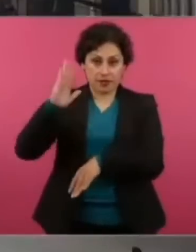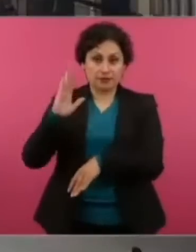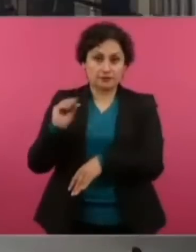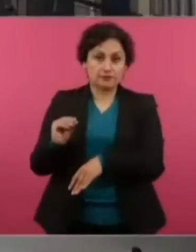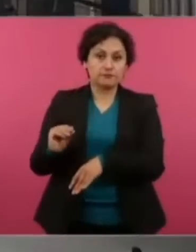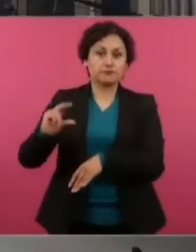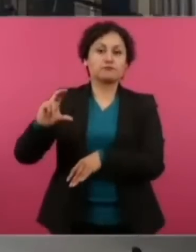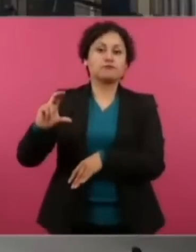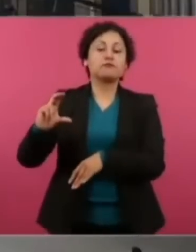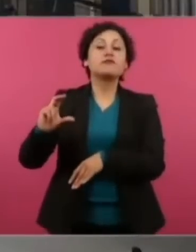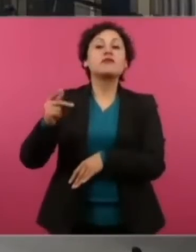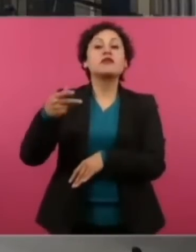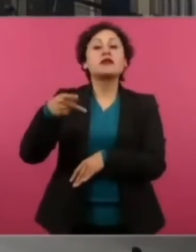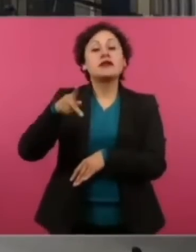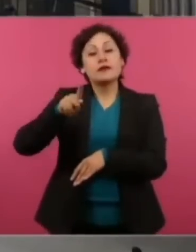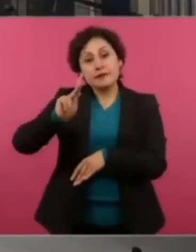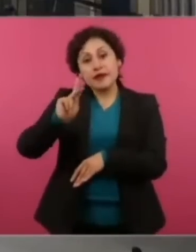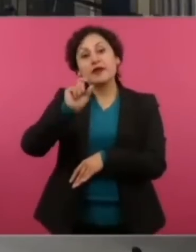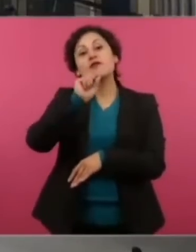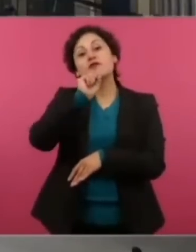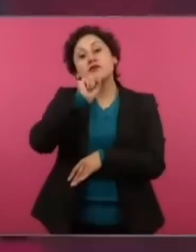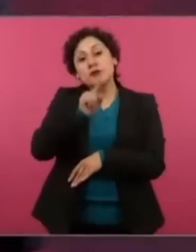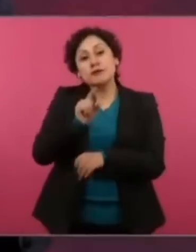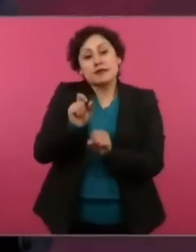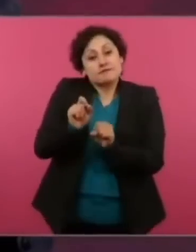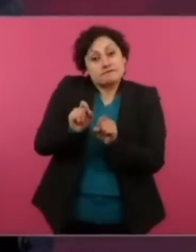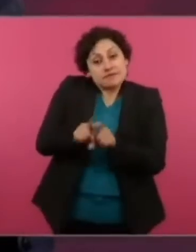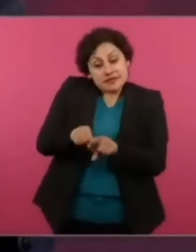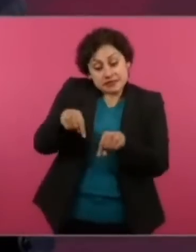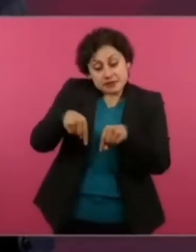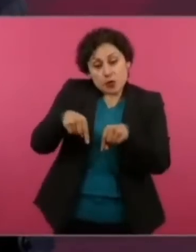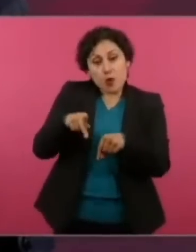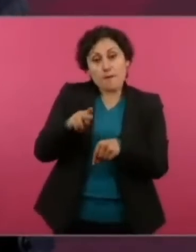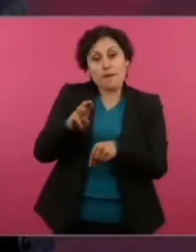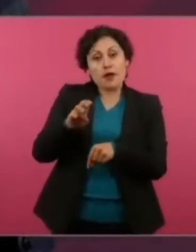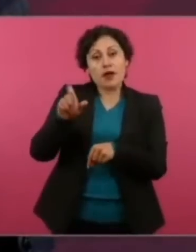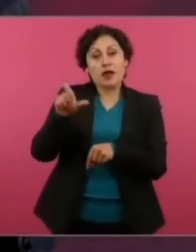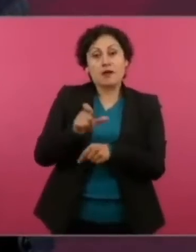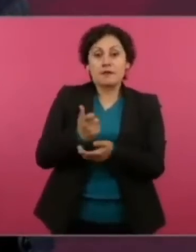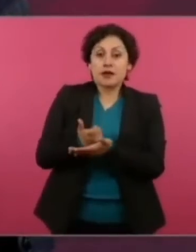sino que Pemex les pagara fianza